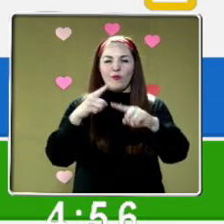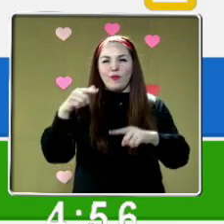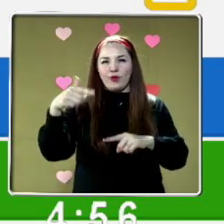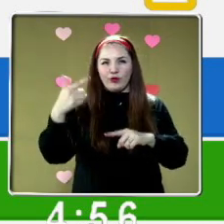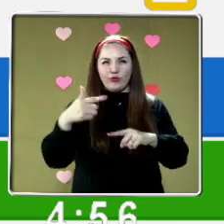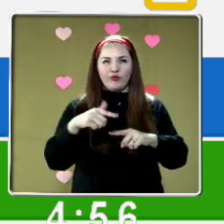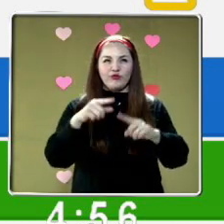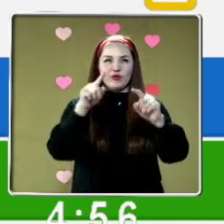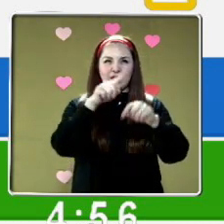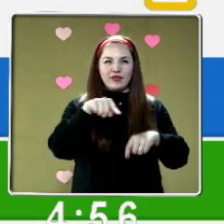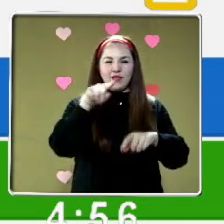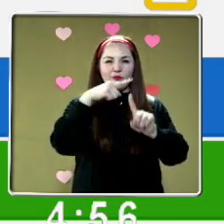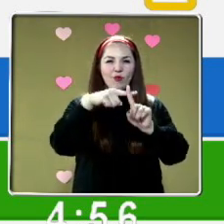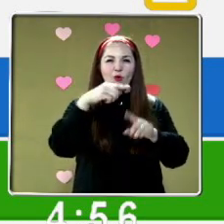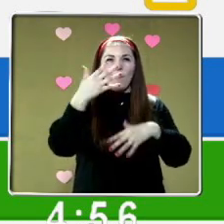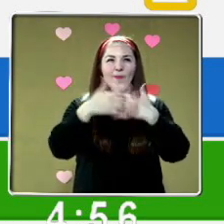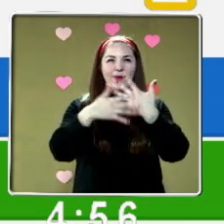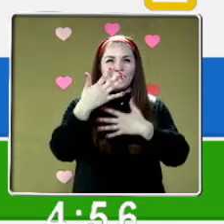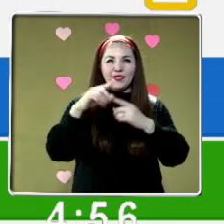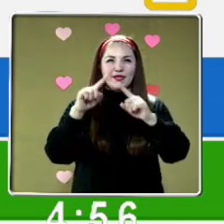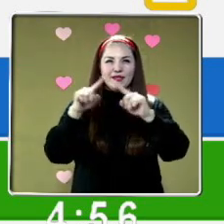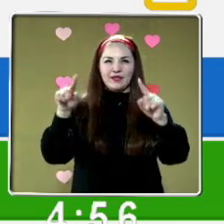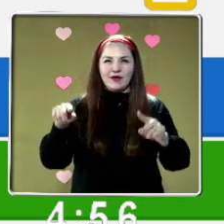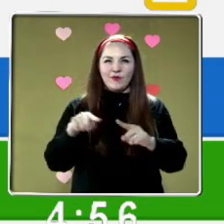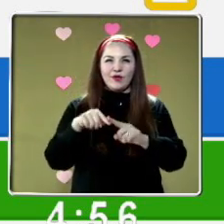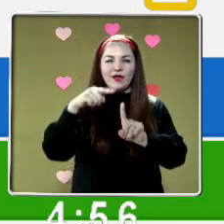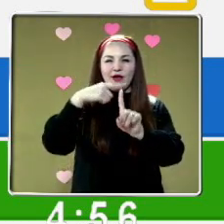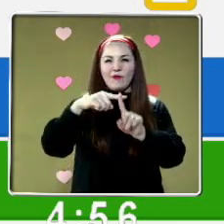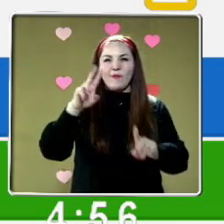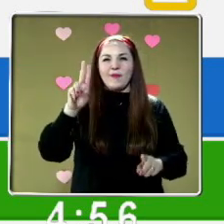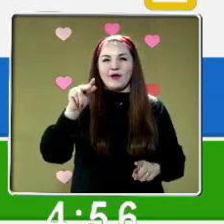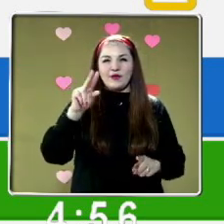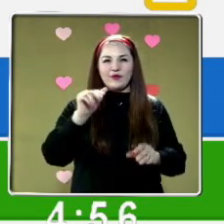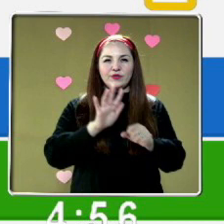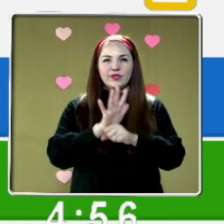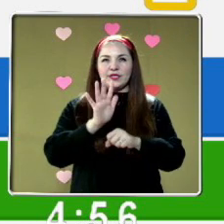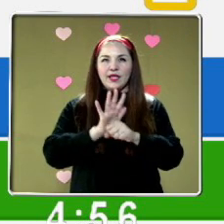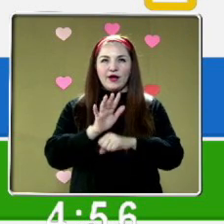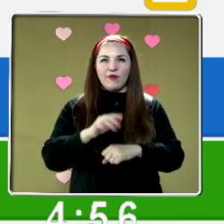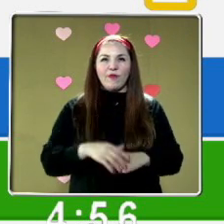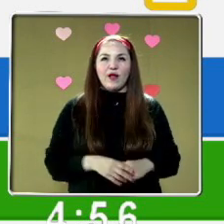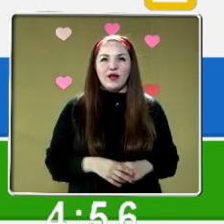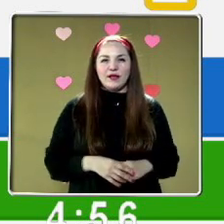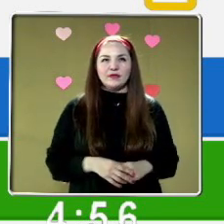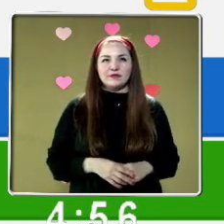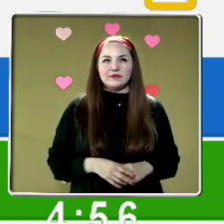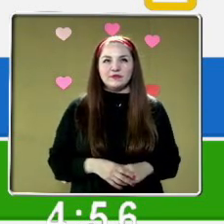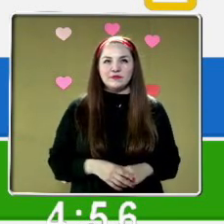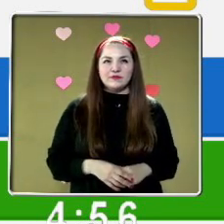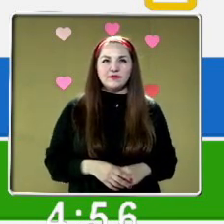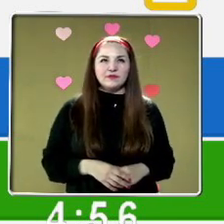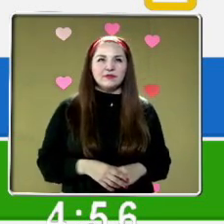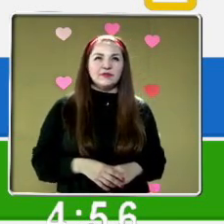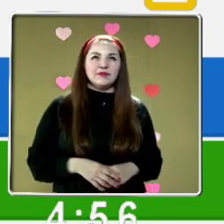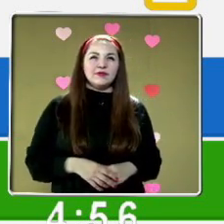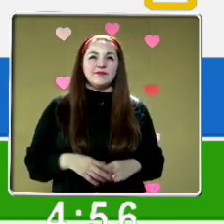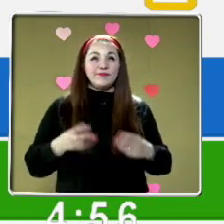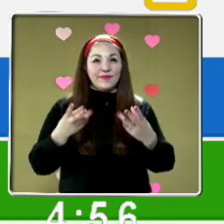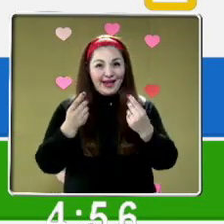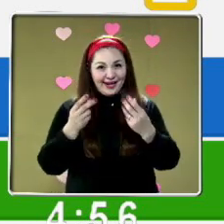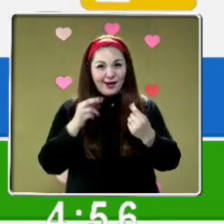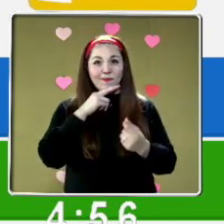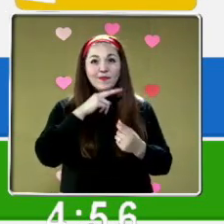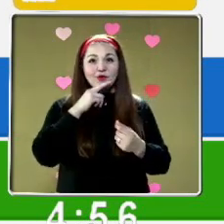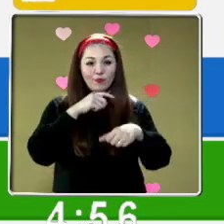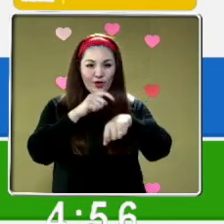y cuadrado más 80. Vamos a ver qué tal, maestra. Ok, 1, 2, 3. Apúrense a poner la respuesta